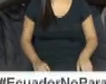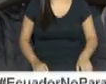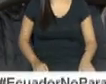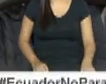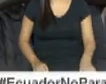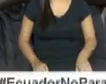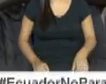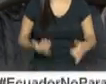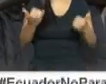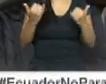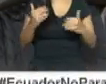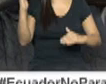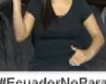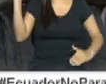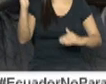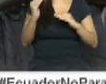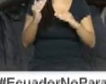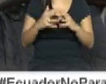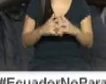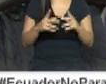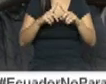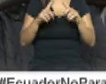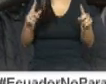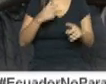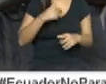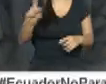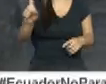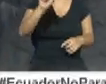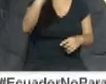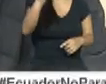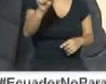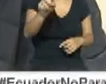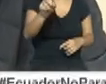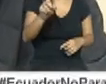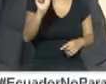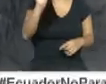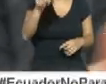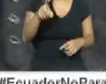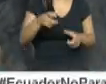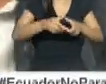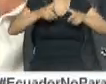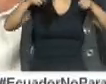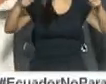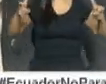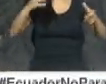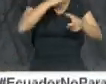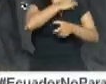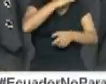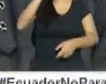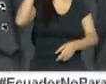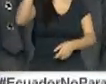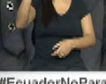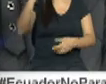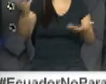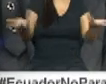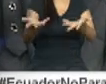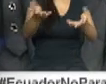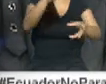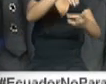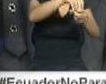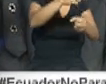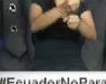Se ha disminuido y, claro, la pregunta es, ¿debemos tener Fuerzas Armadas o no debemos tener Fuerzas Armadas? Y yo creo